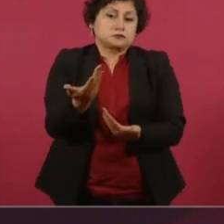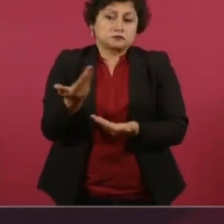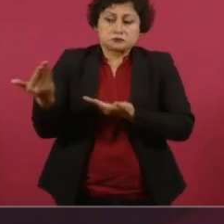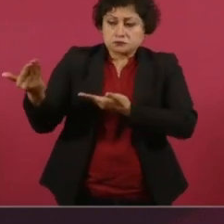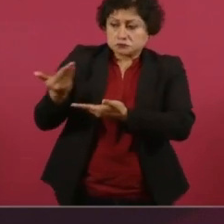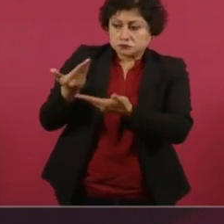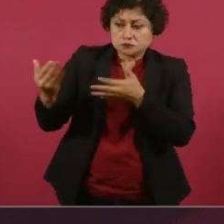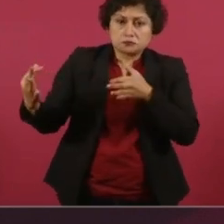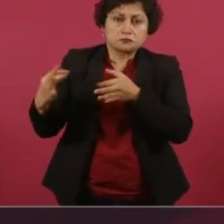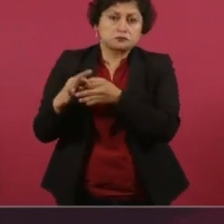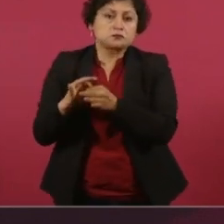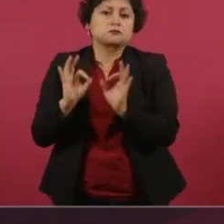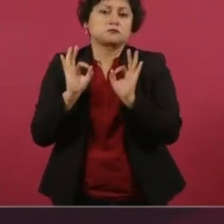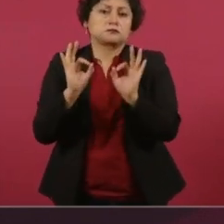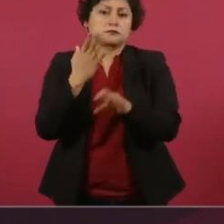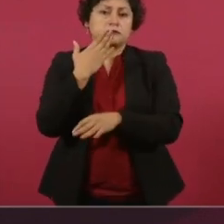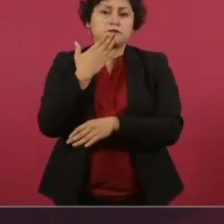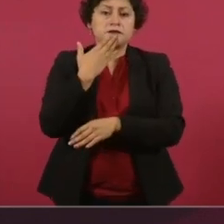y